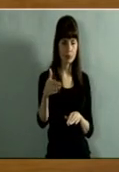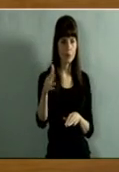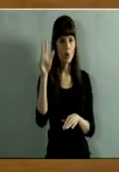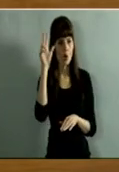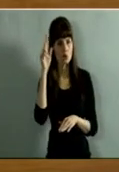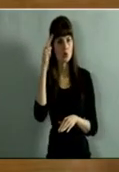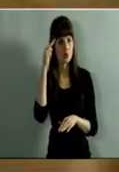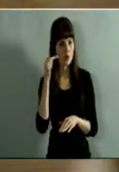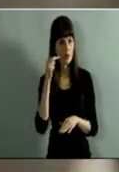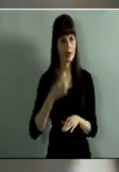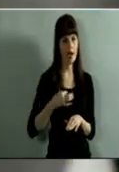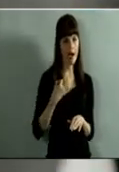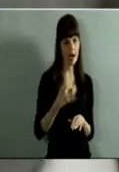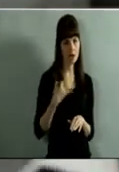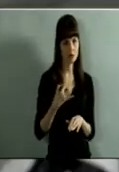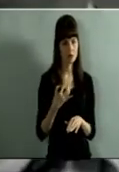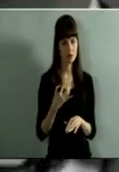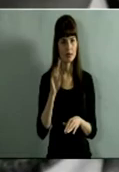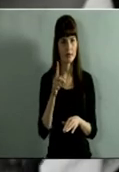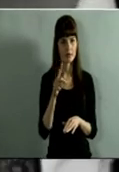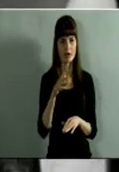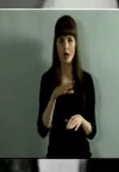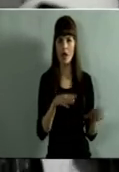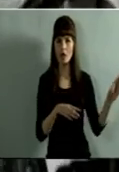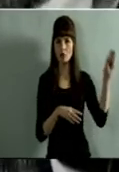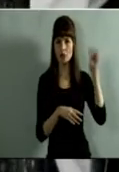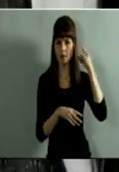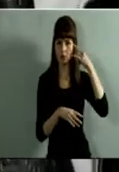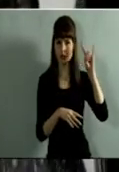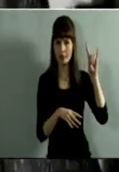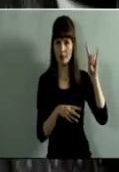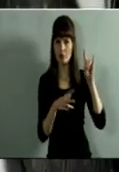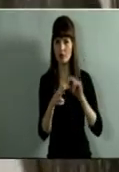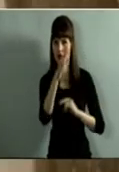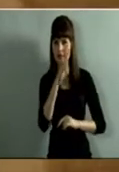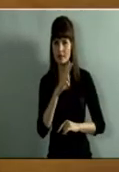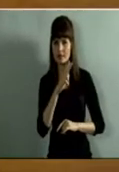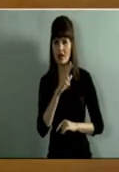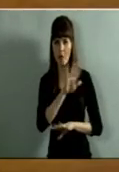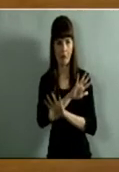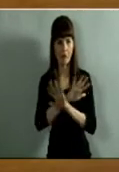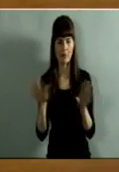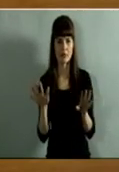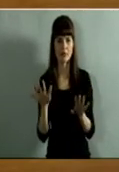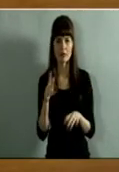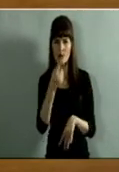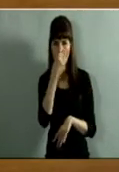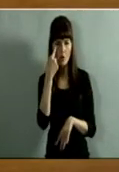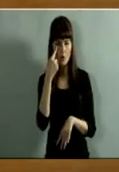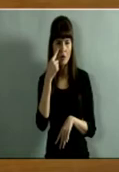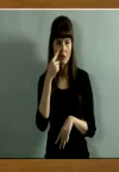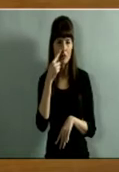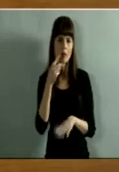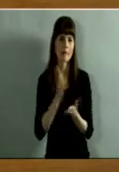sentía la voz del enemigo que me decía, ya no lo vas a recuperar más a ese ojo ya está perdido. Y